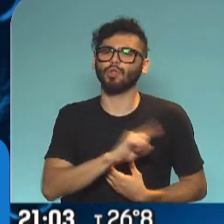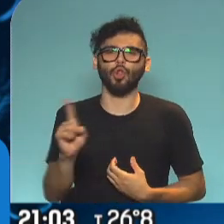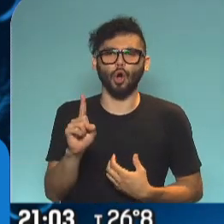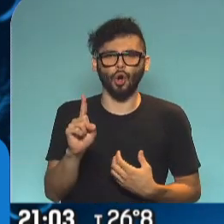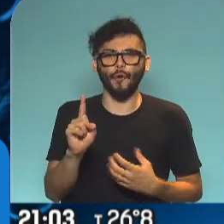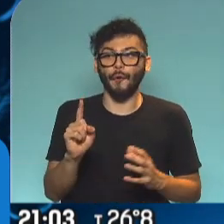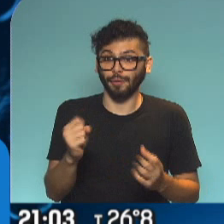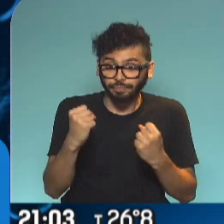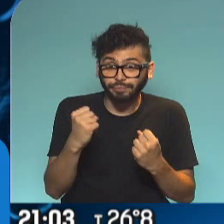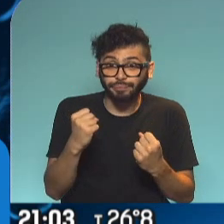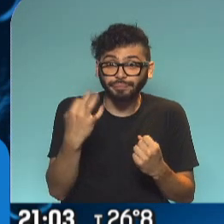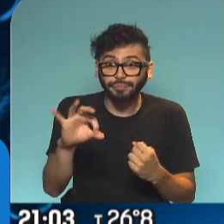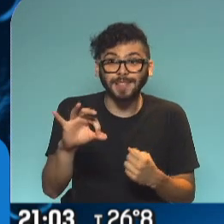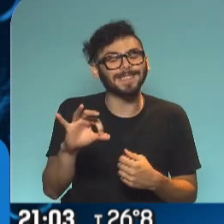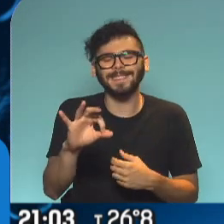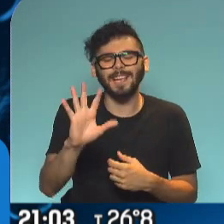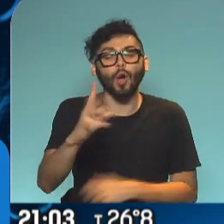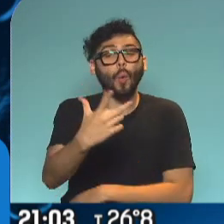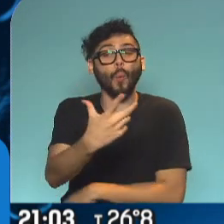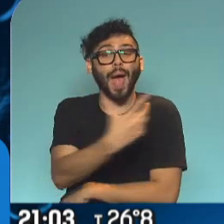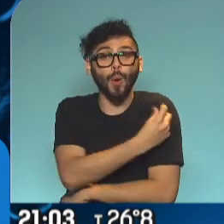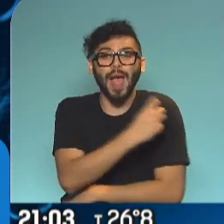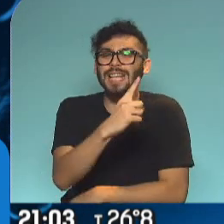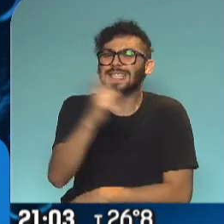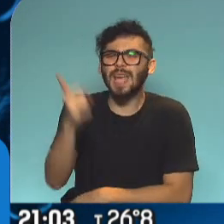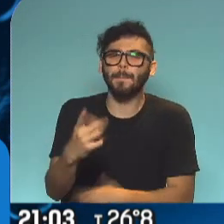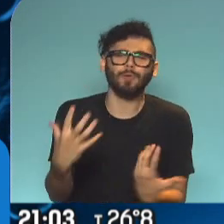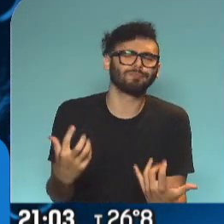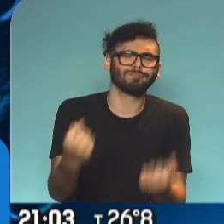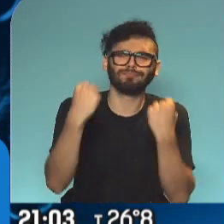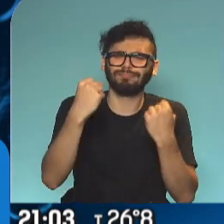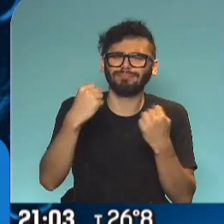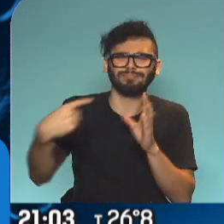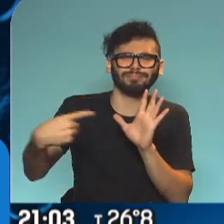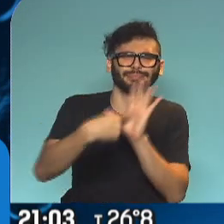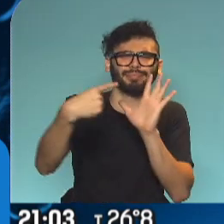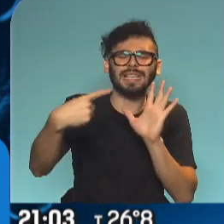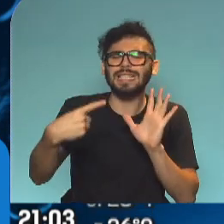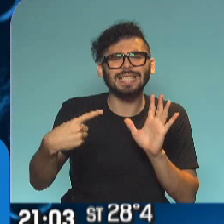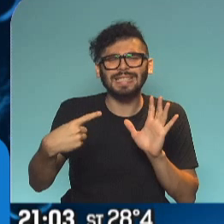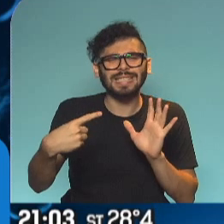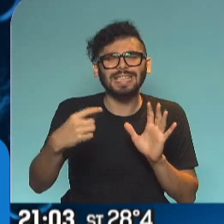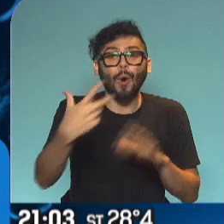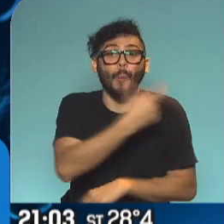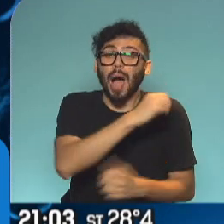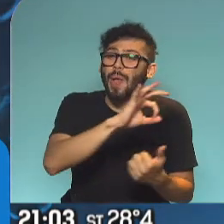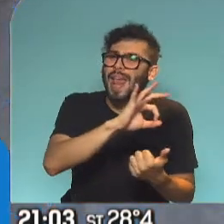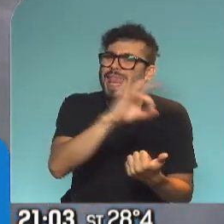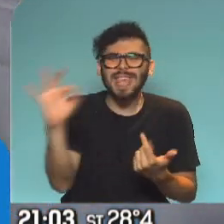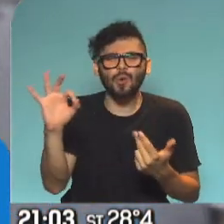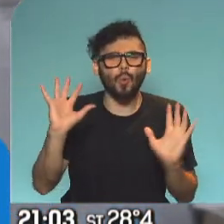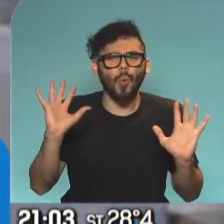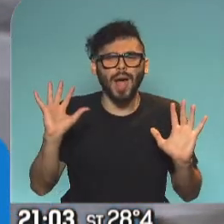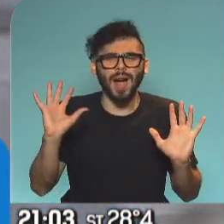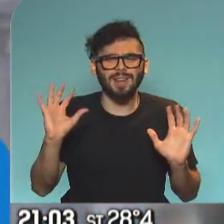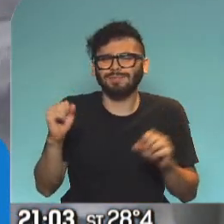100%. Ninguna vacuna le va a garantizar el 100%. Uh-huh. Tanto es así que la mayor efectividad en esta población seleccionada,